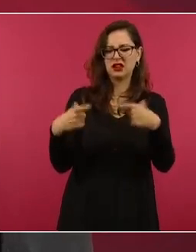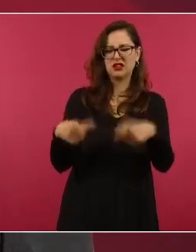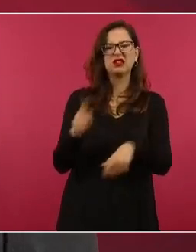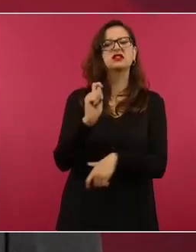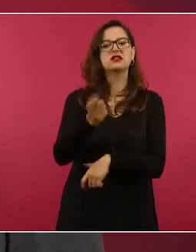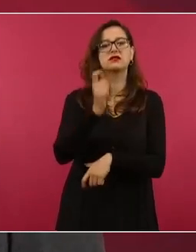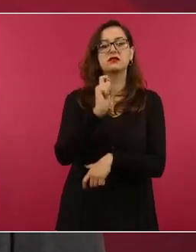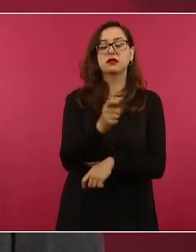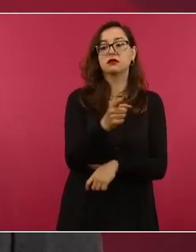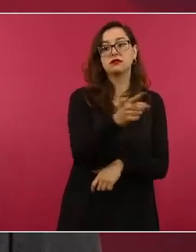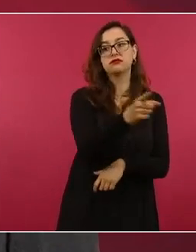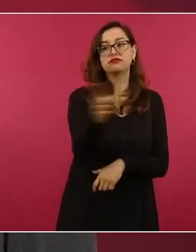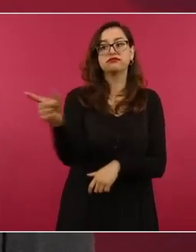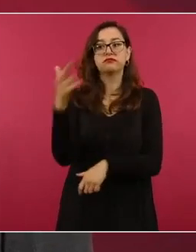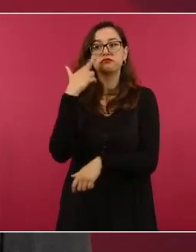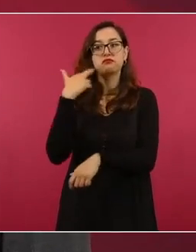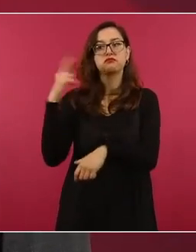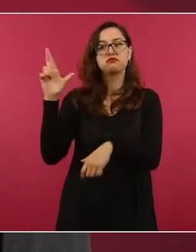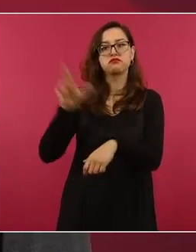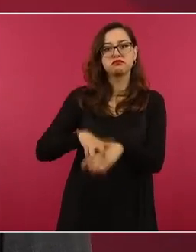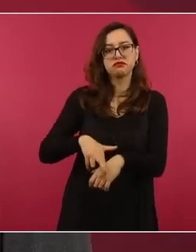malavida,